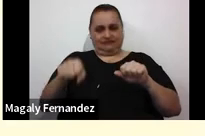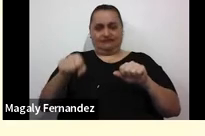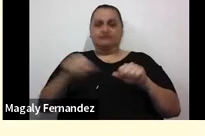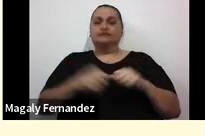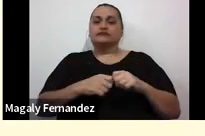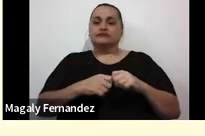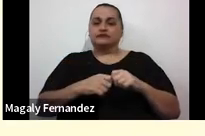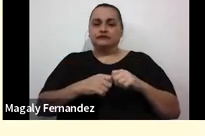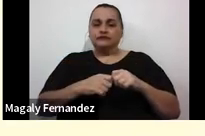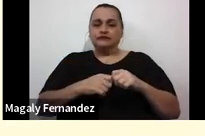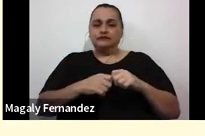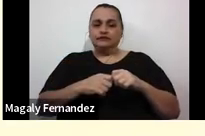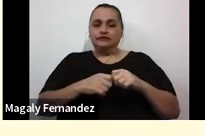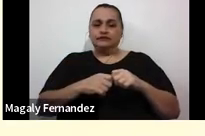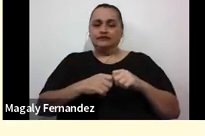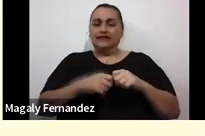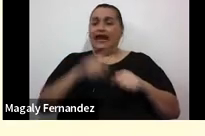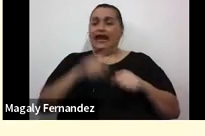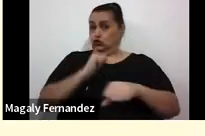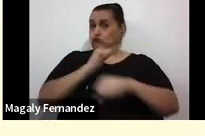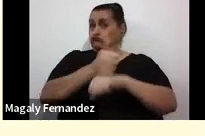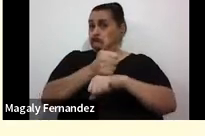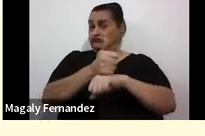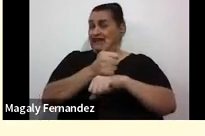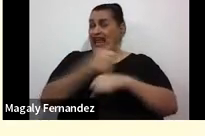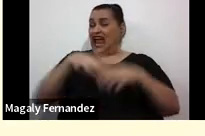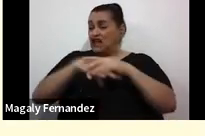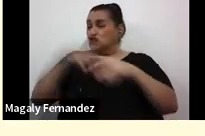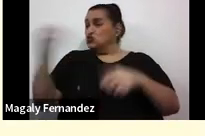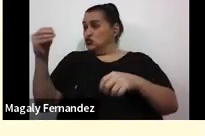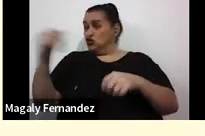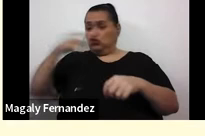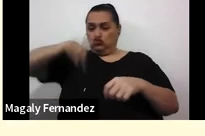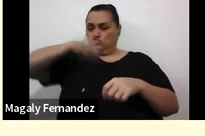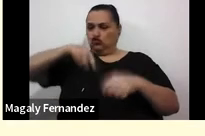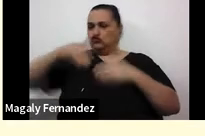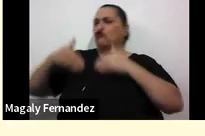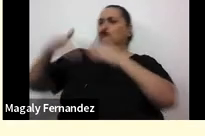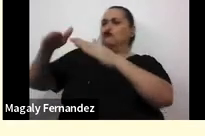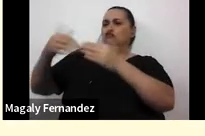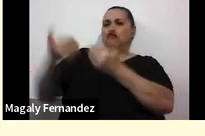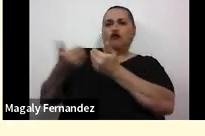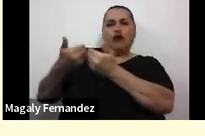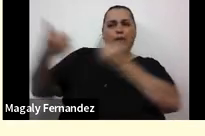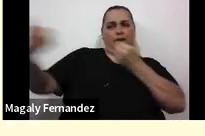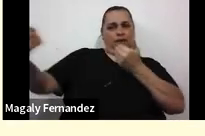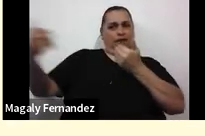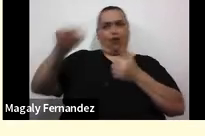Y es que establece que la exclusión es cuando dejamos por fuera a los demás cuando